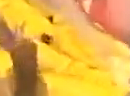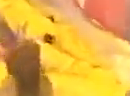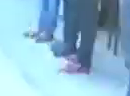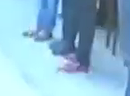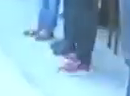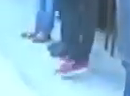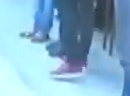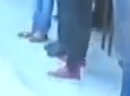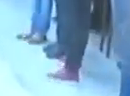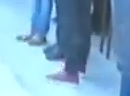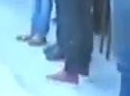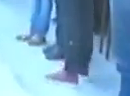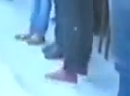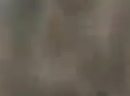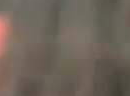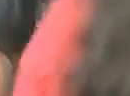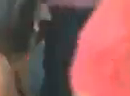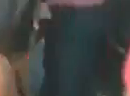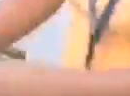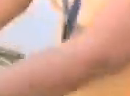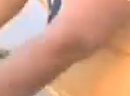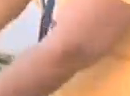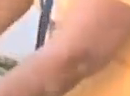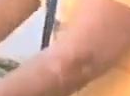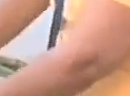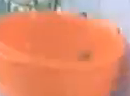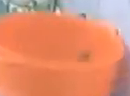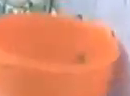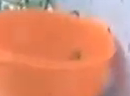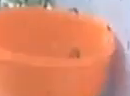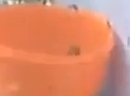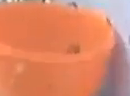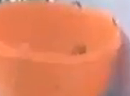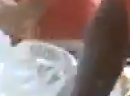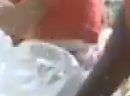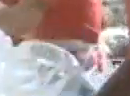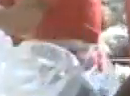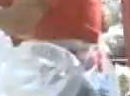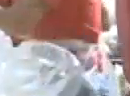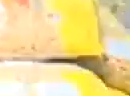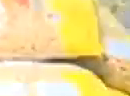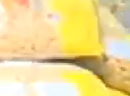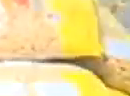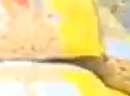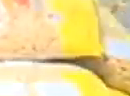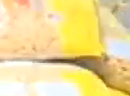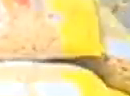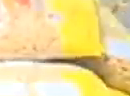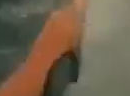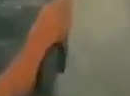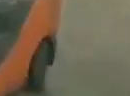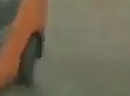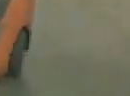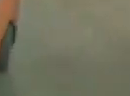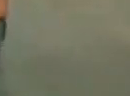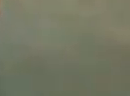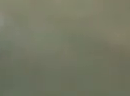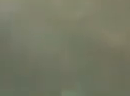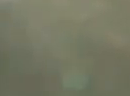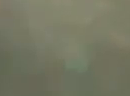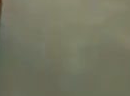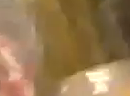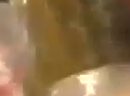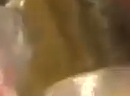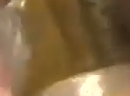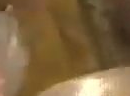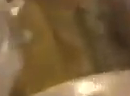futuro. Es un pueblo de pie que hace historia. Ustedes llevan la bandera tricolor en el corazón y llevan la conciencia